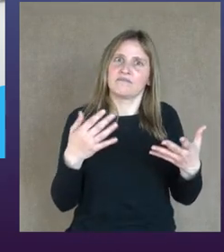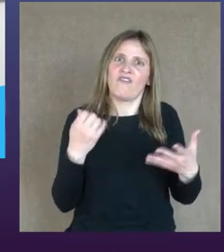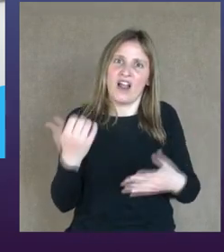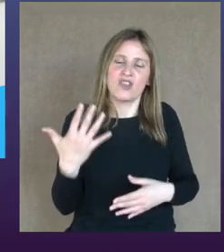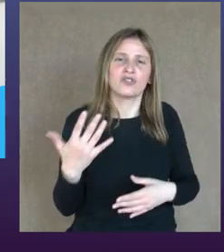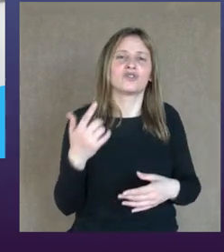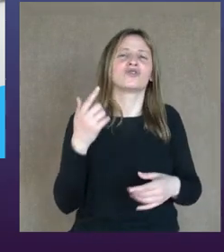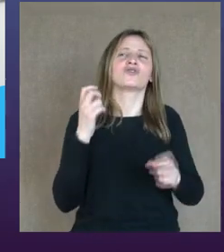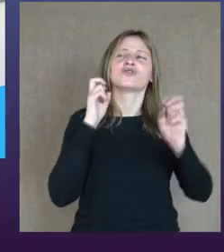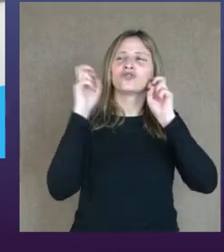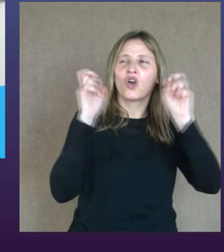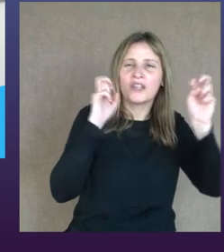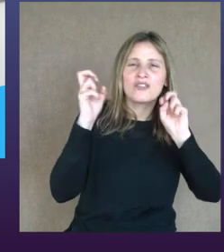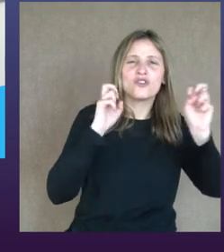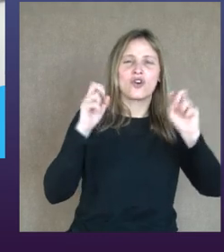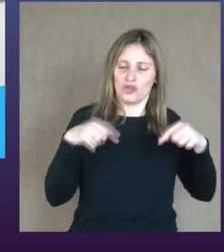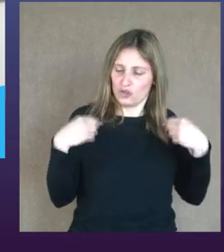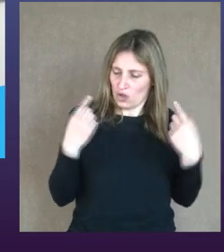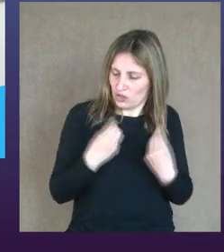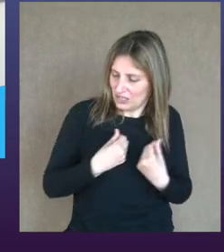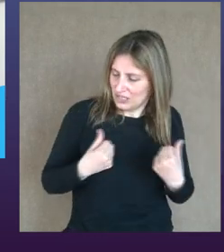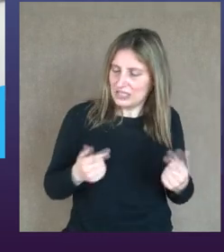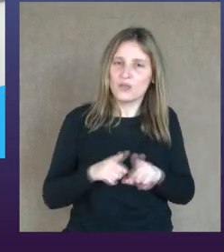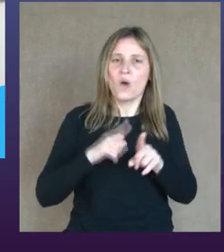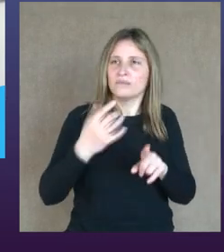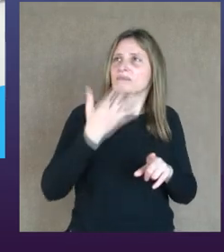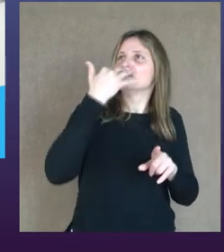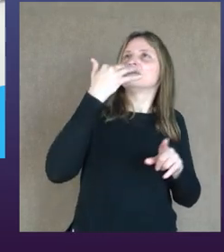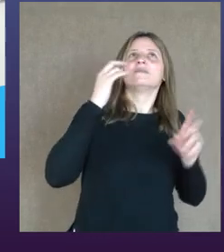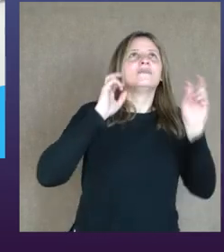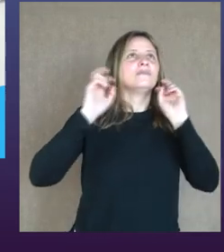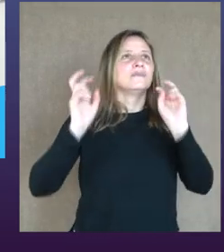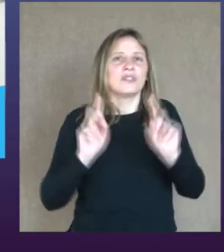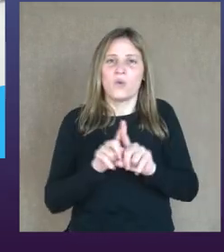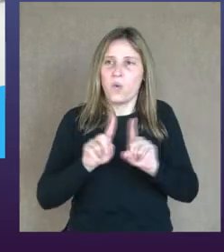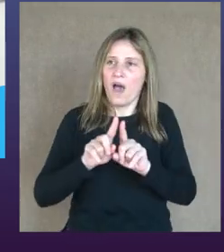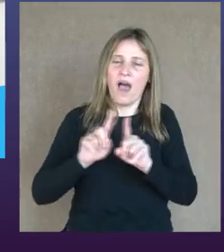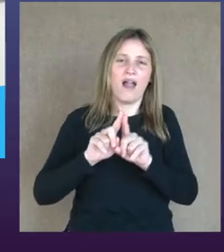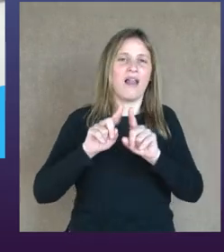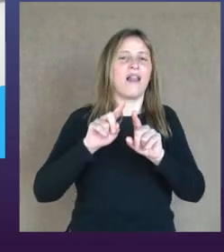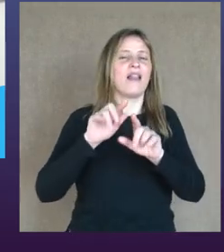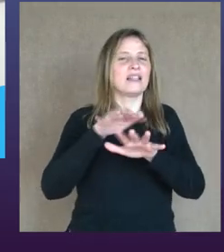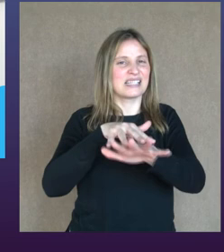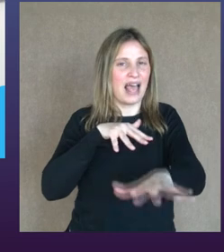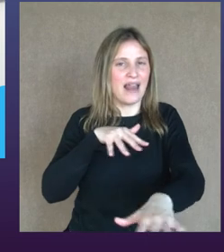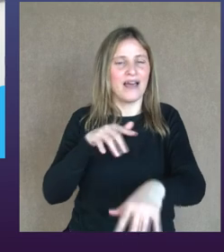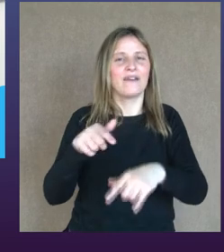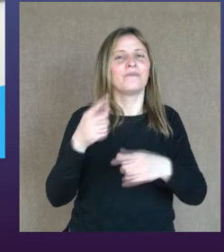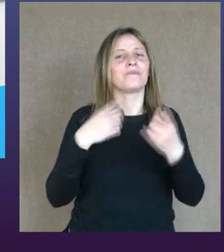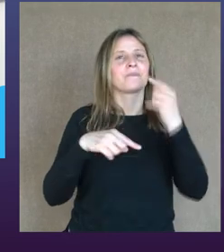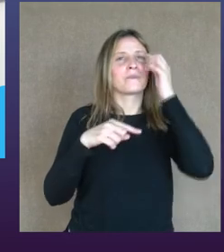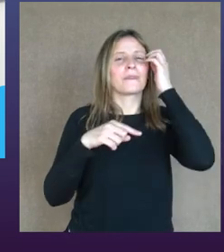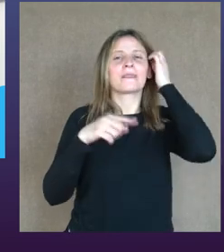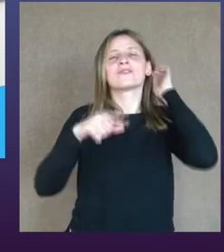El sonido nos hace vibrar a todos juntos, casi que estamos respirando todos juntos en el escenario y en la sala. Cuando yo tengo